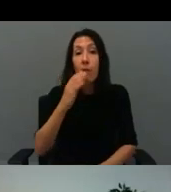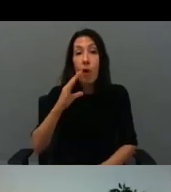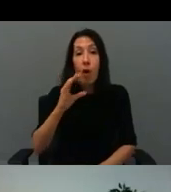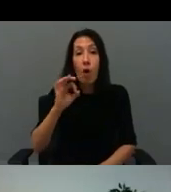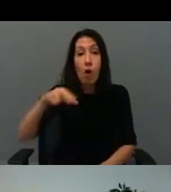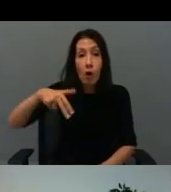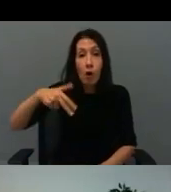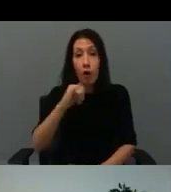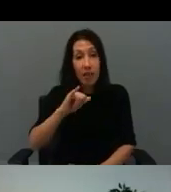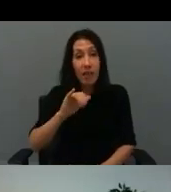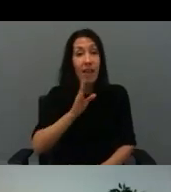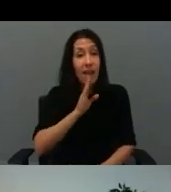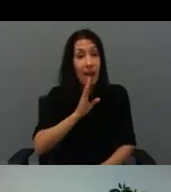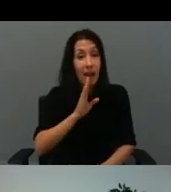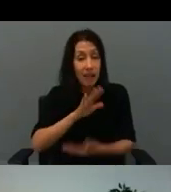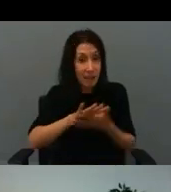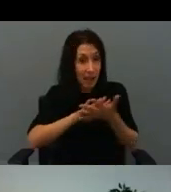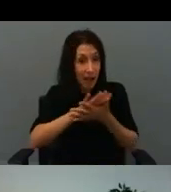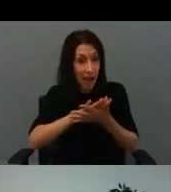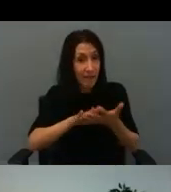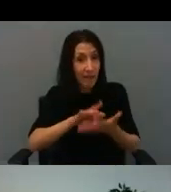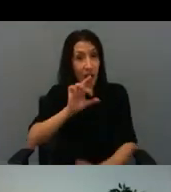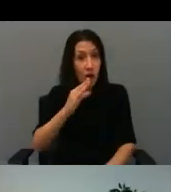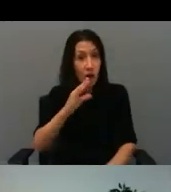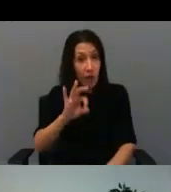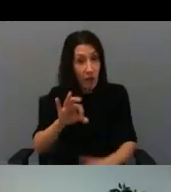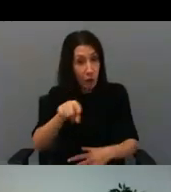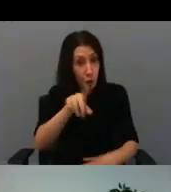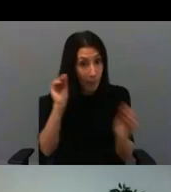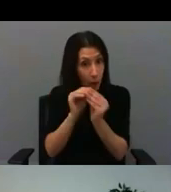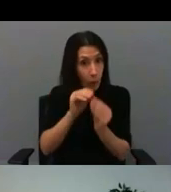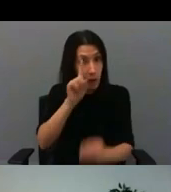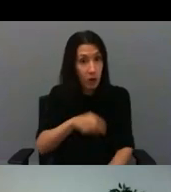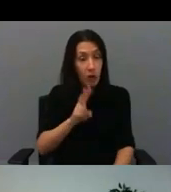acuerdo con lo que plantea Rocío Molpeceres? Sí.